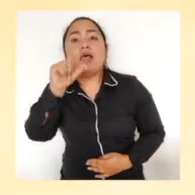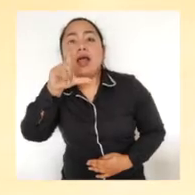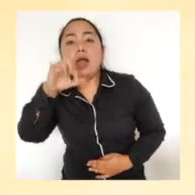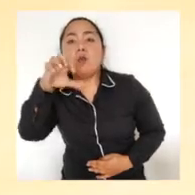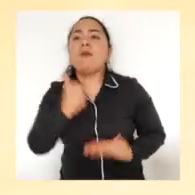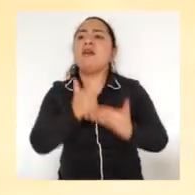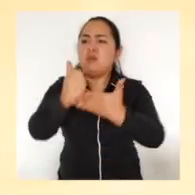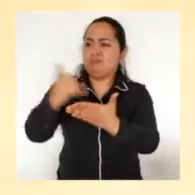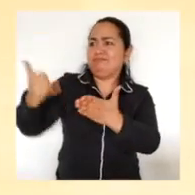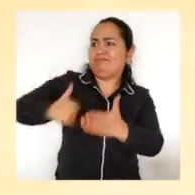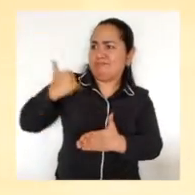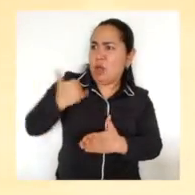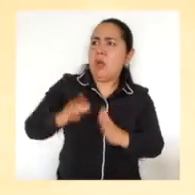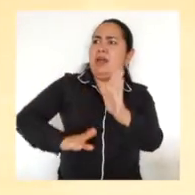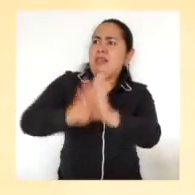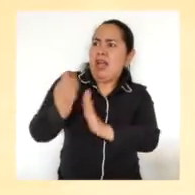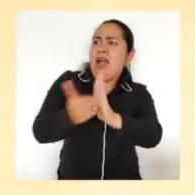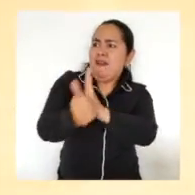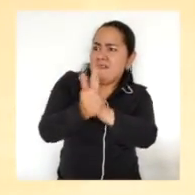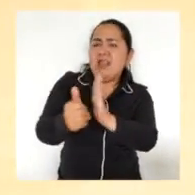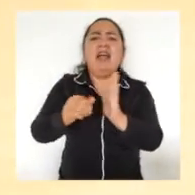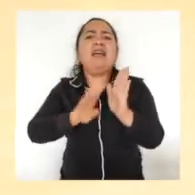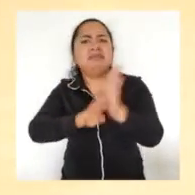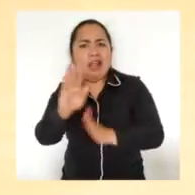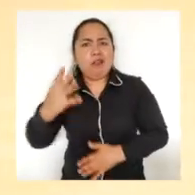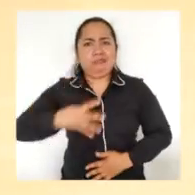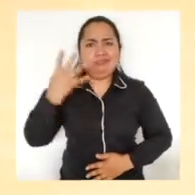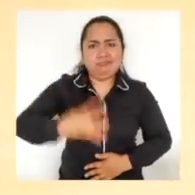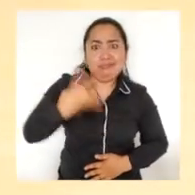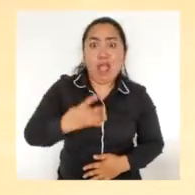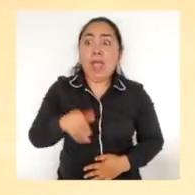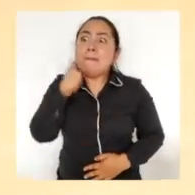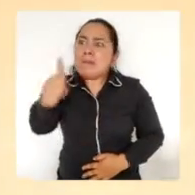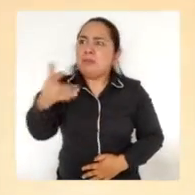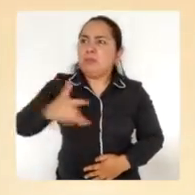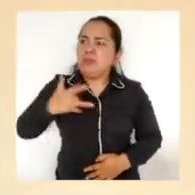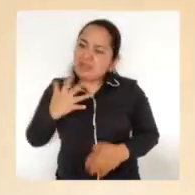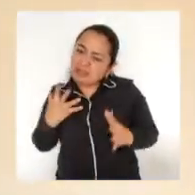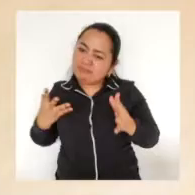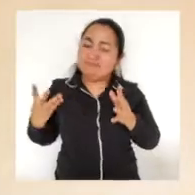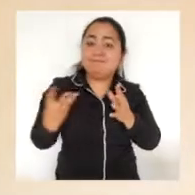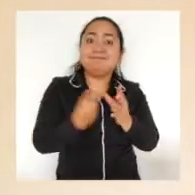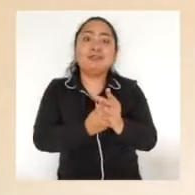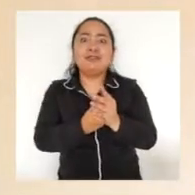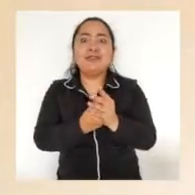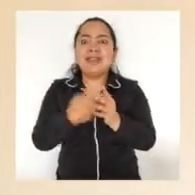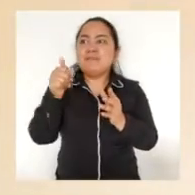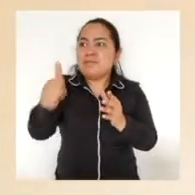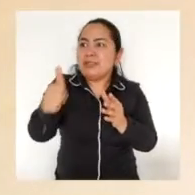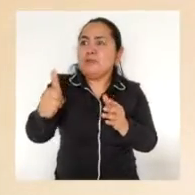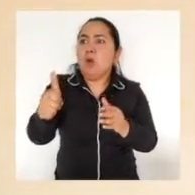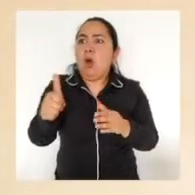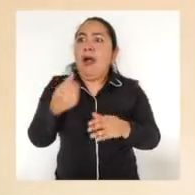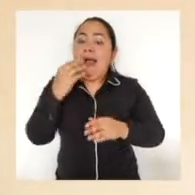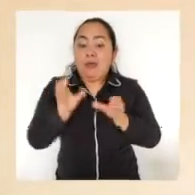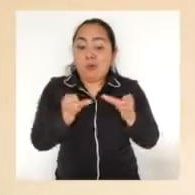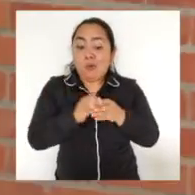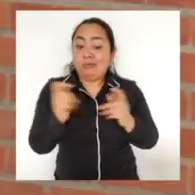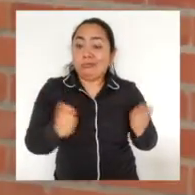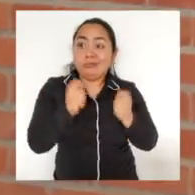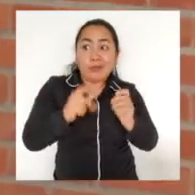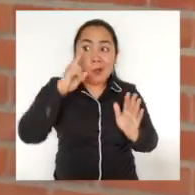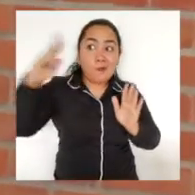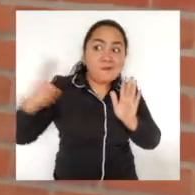a desarrollar los talentos y las competencias para que cada vez ellos se sientan incluidos y sean la parte visible de